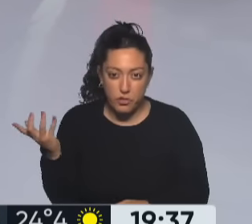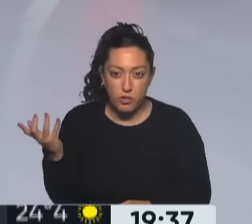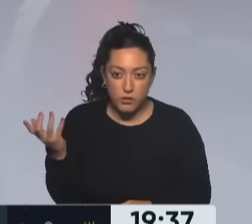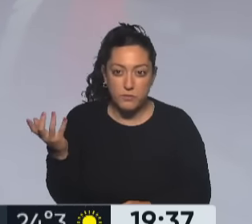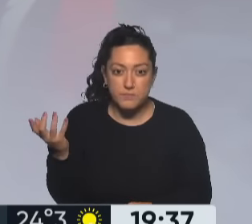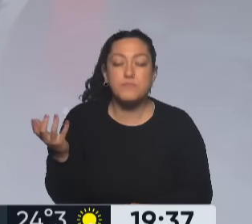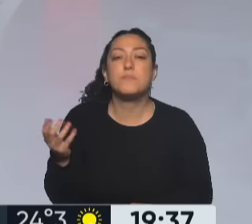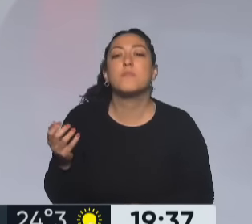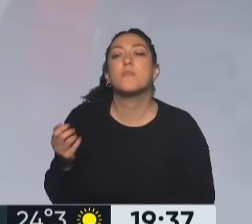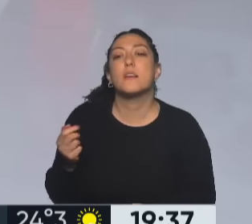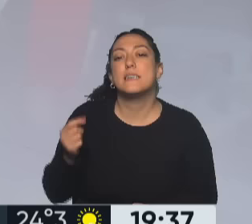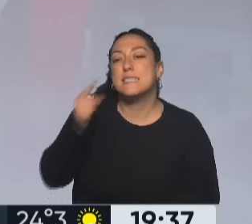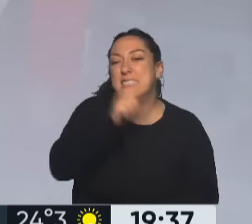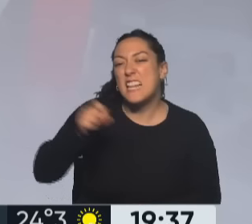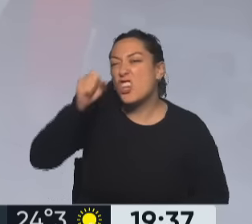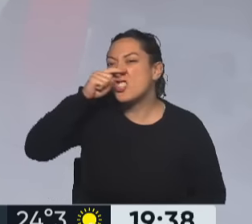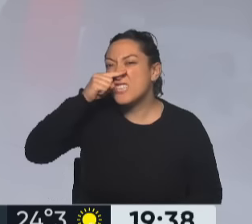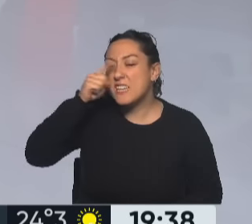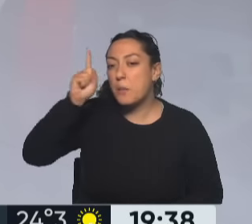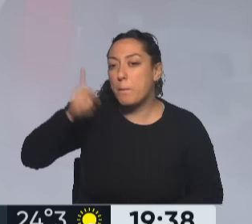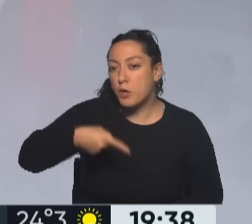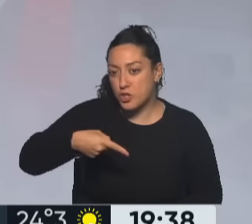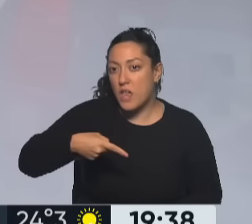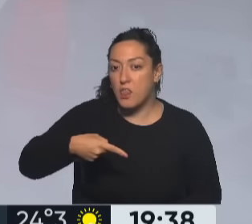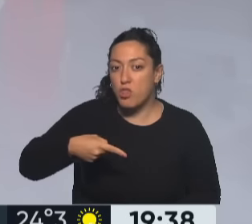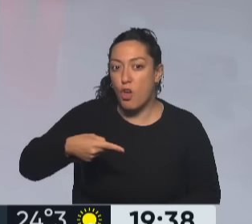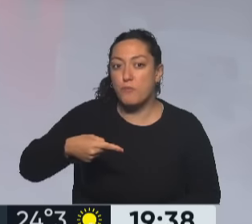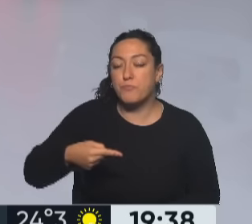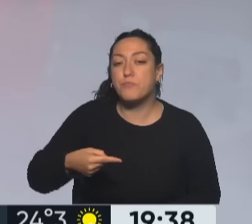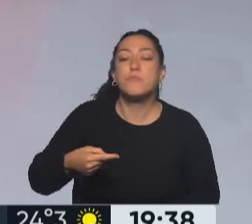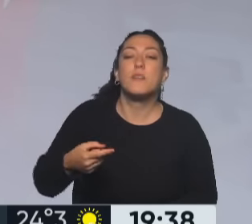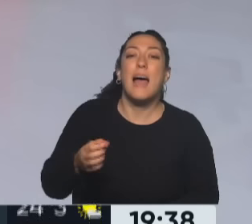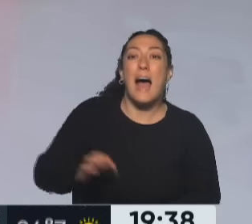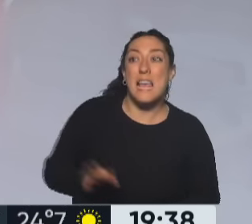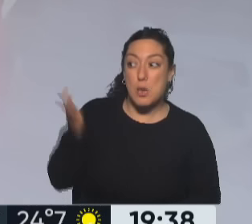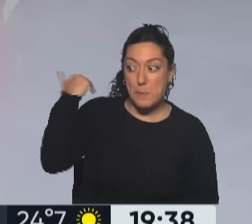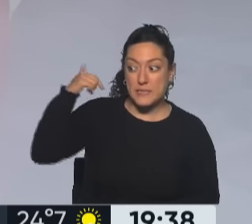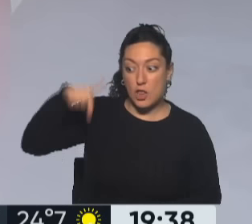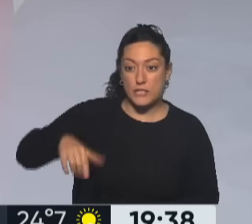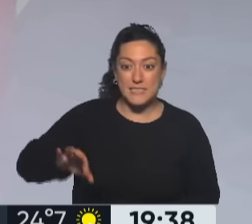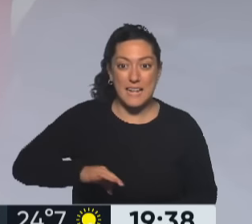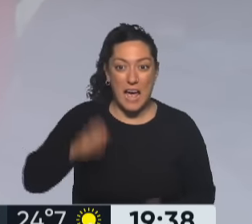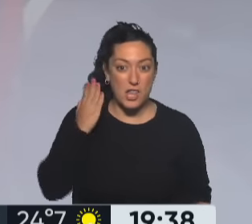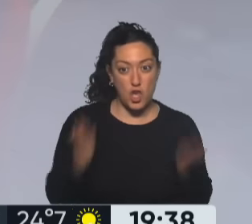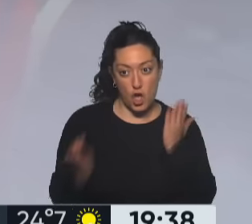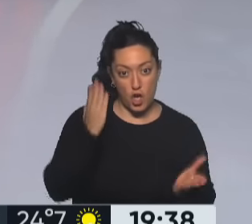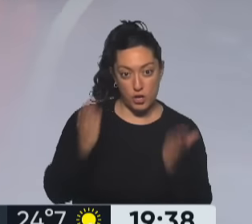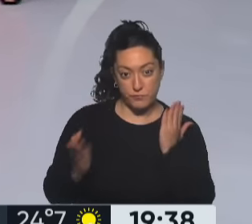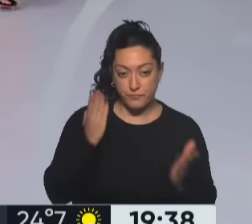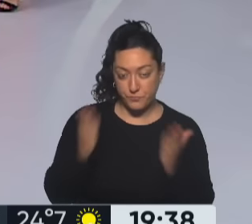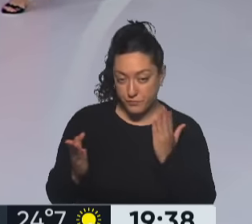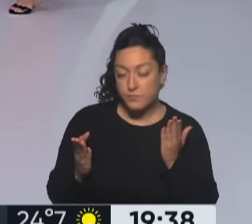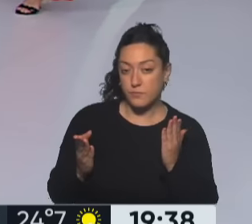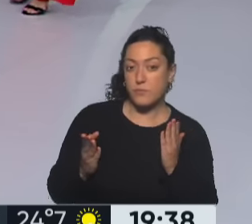acumulado, hablamos de un 107% de inflación, mientras que de variación interanual octubre del 2023